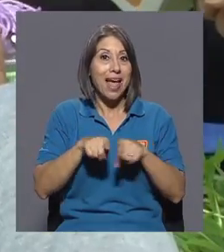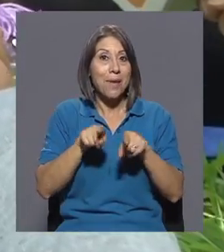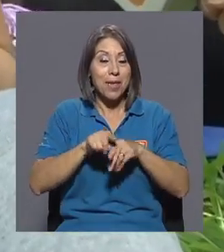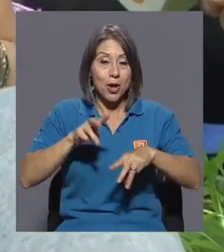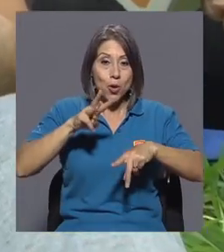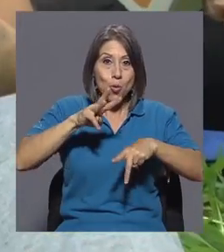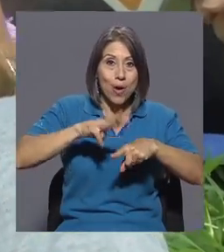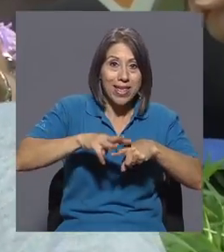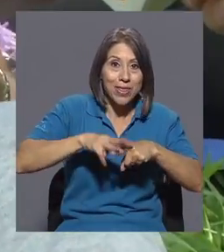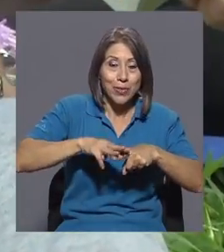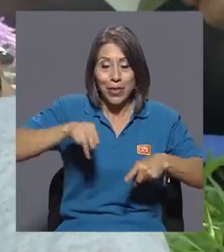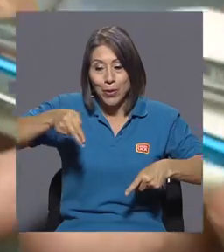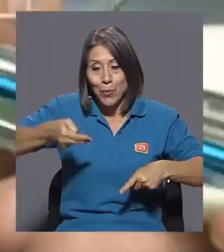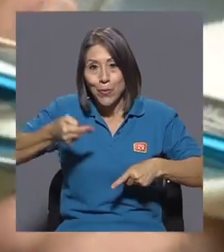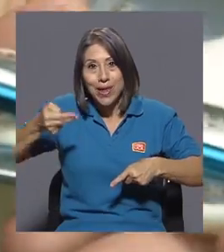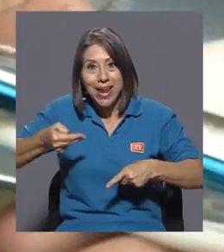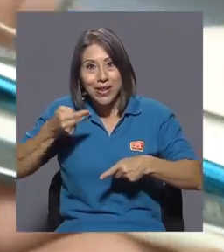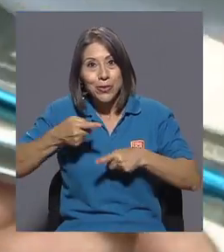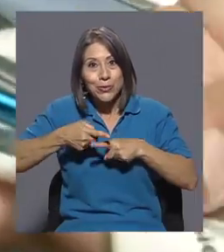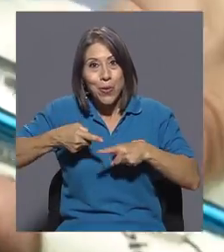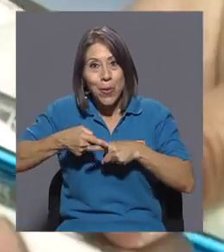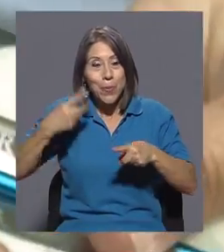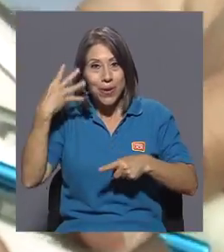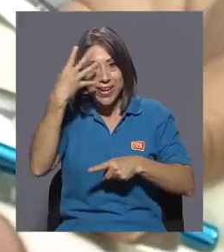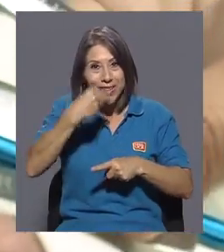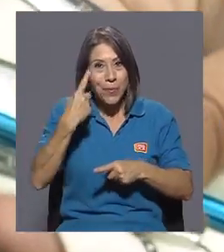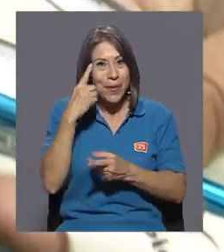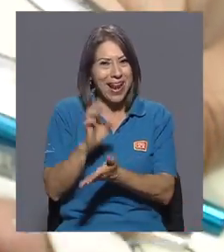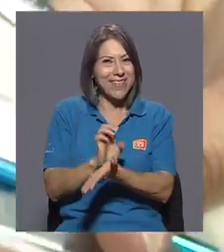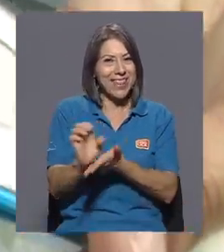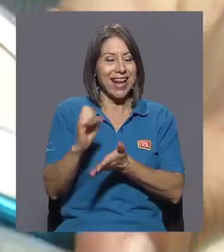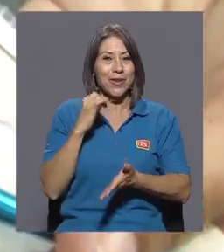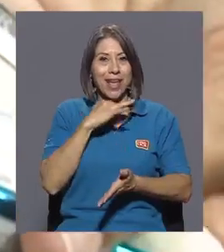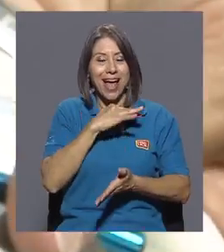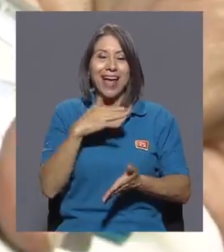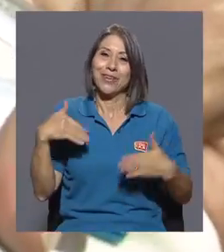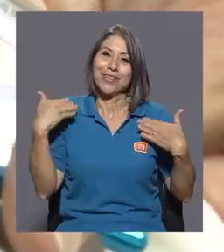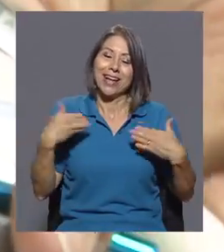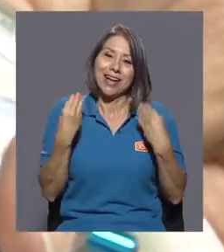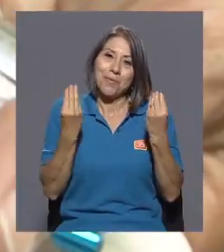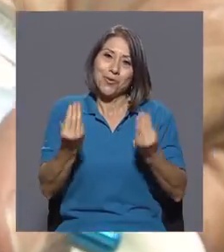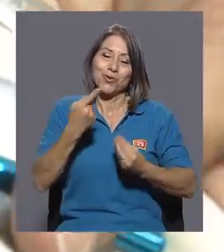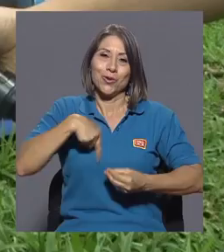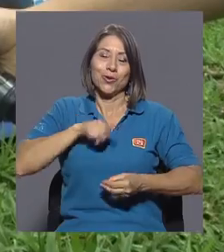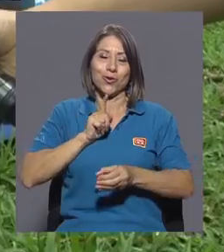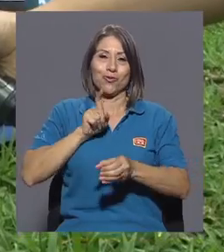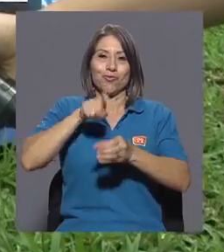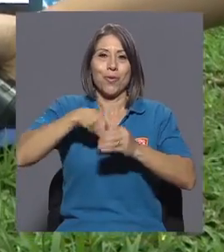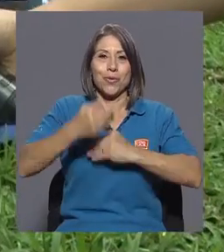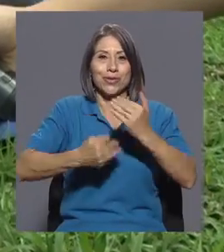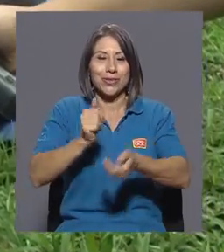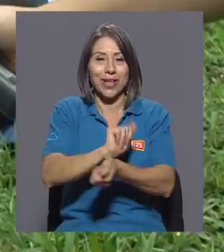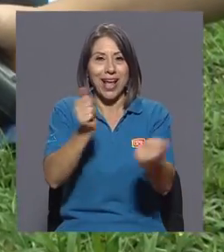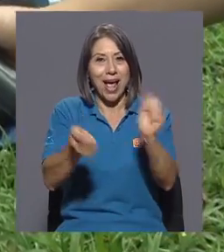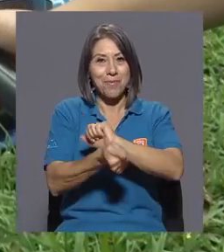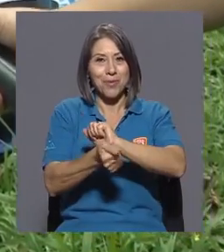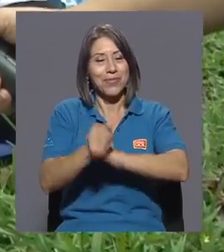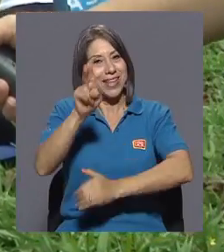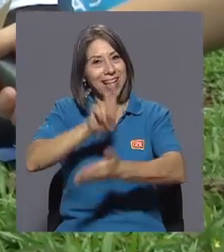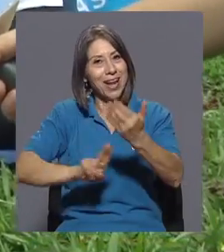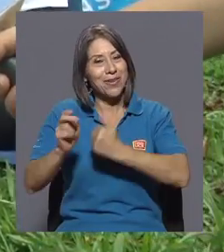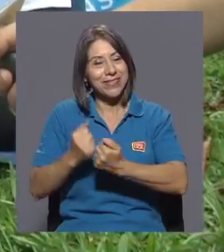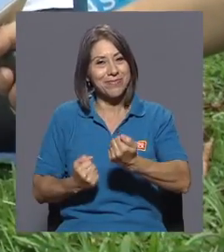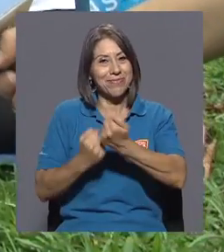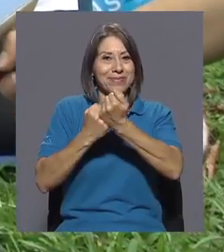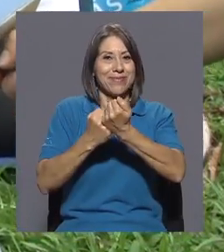muy bonito para que evitemos también seguir contaminando. Nos alegra mucho ser parte de este proceso de cambio y que la universidad se esté apuntando a eso, a una